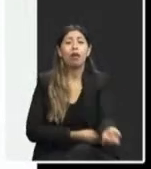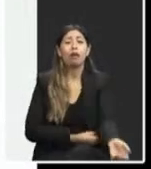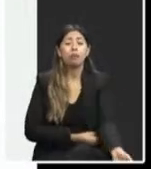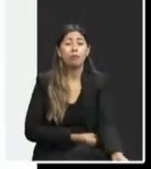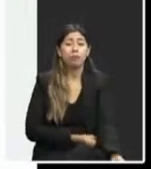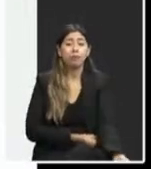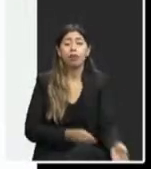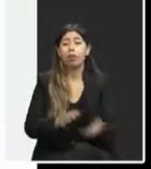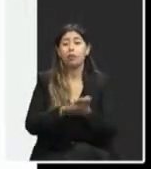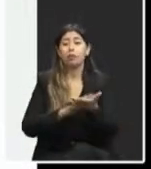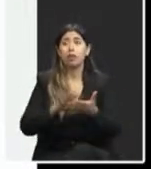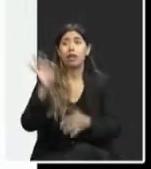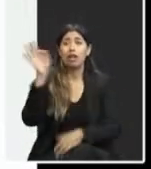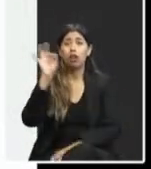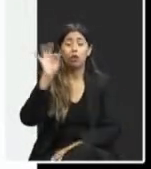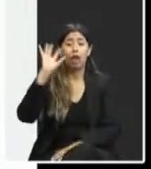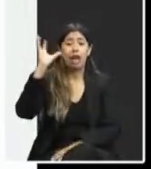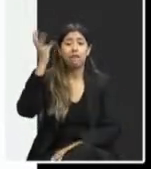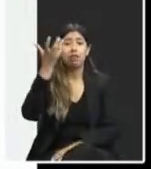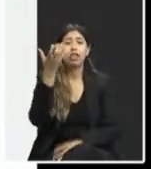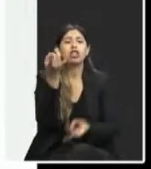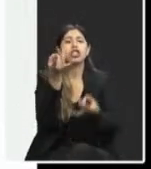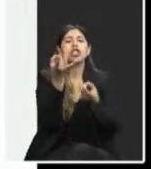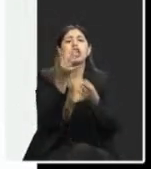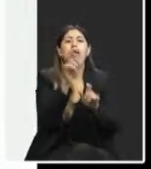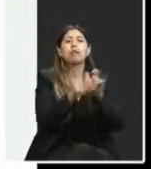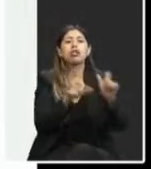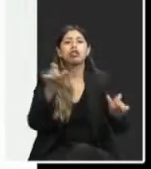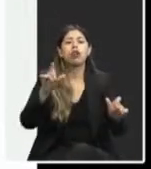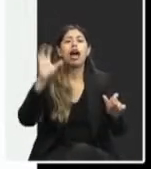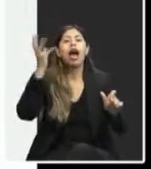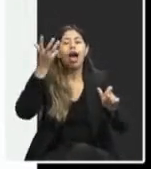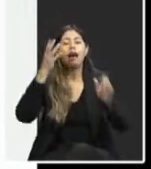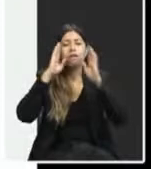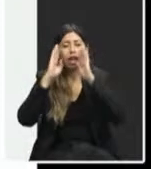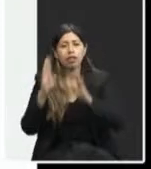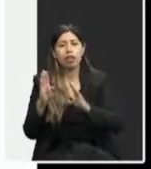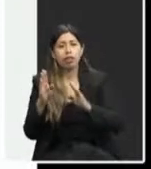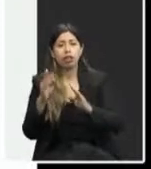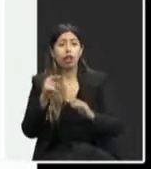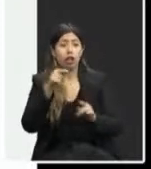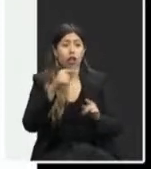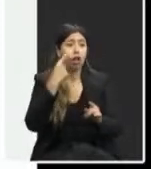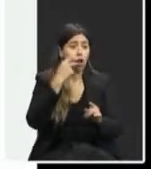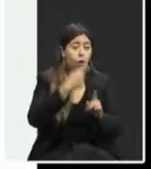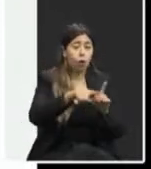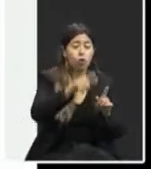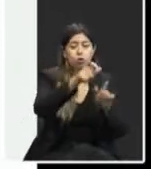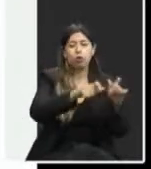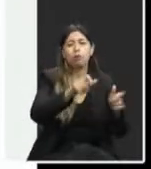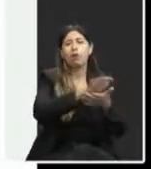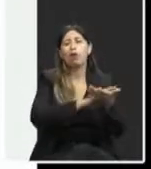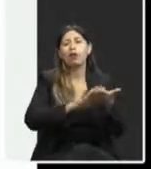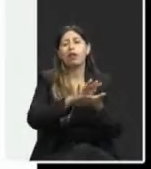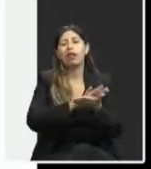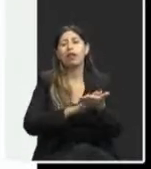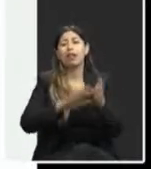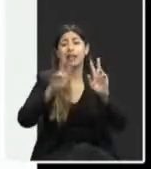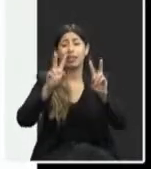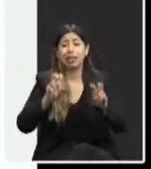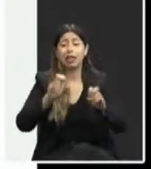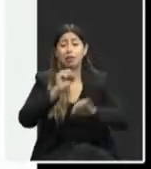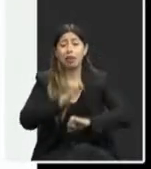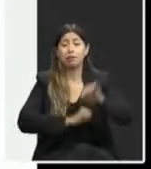reuniones ambientales solamente hay ambientalistas. Y cuando se va a escuchar las voces de otros, como por ejemplo del sector